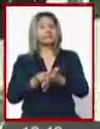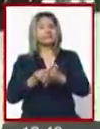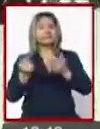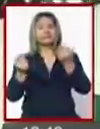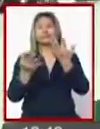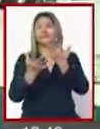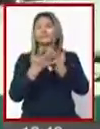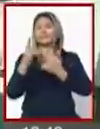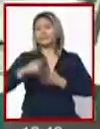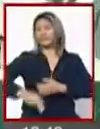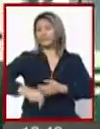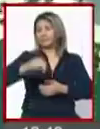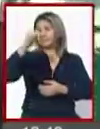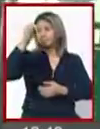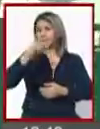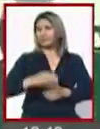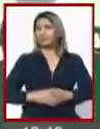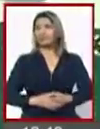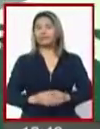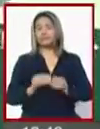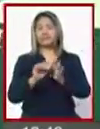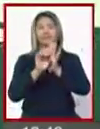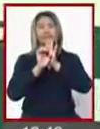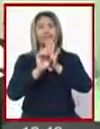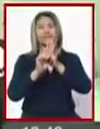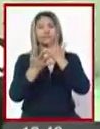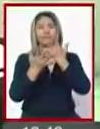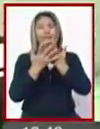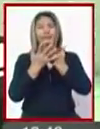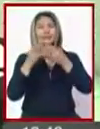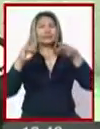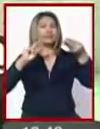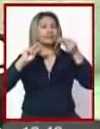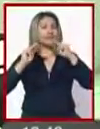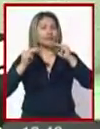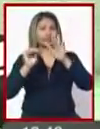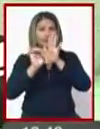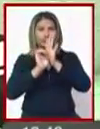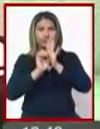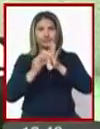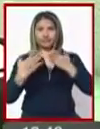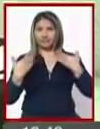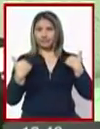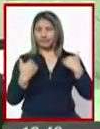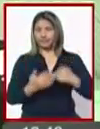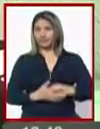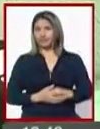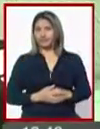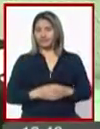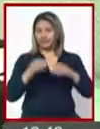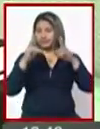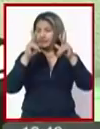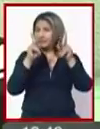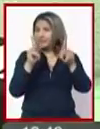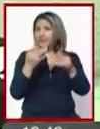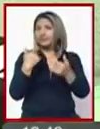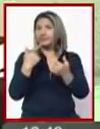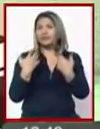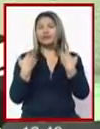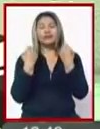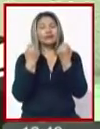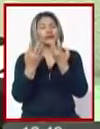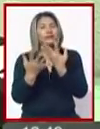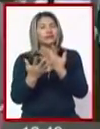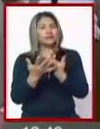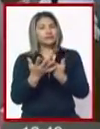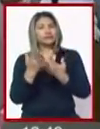las cárceles del norte integrado. Por ejemplo, en la carceleta de Montero tenemos los internos que están guardando